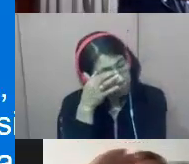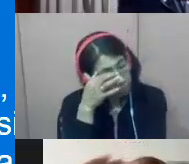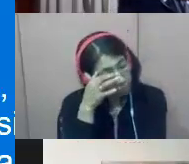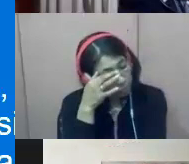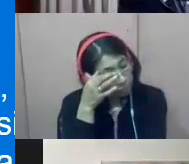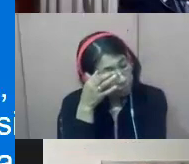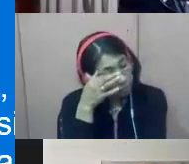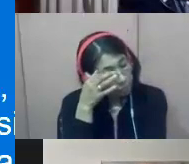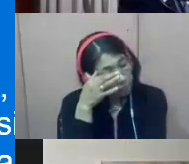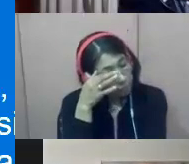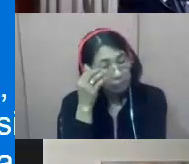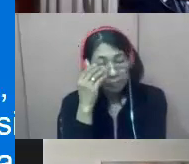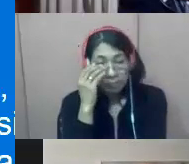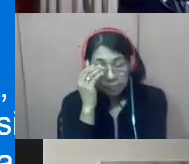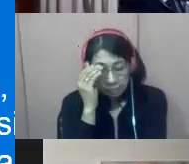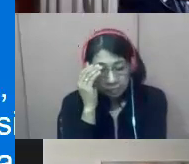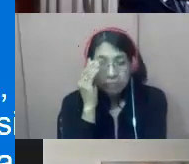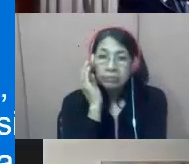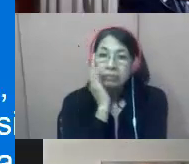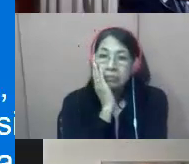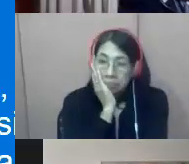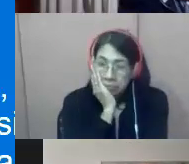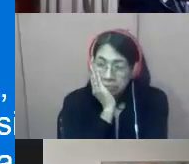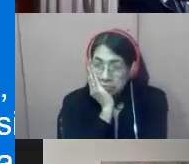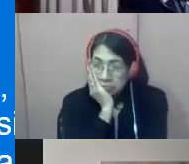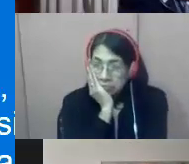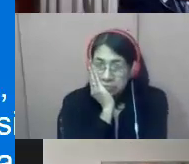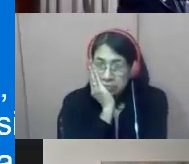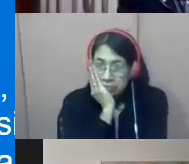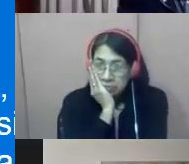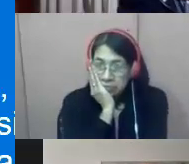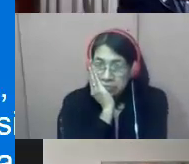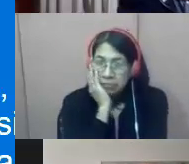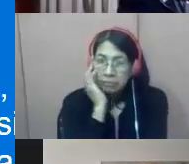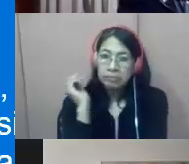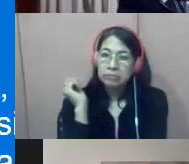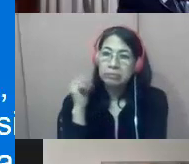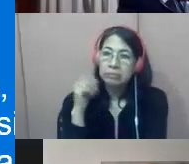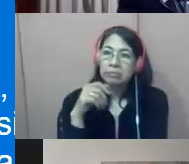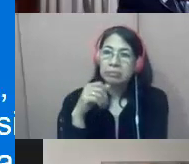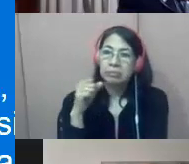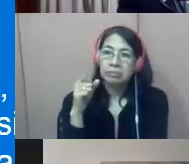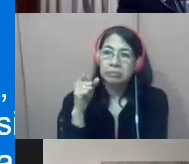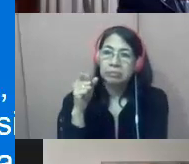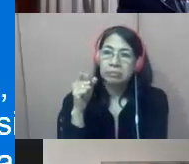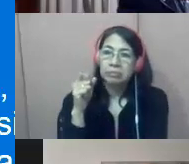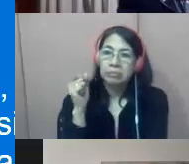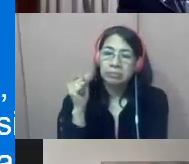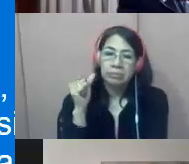impugnan conculca el derecho de igualdad real de oportunidades, pero que no debido a